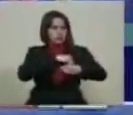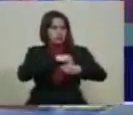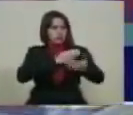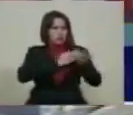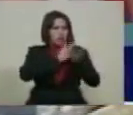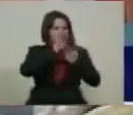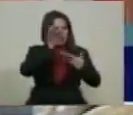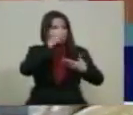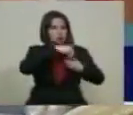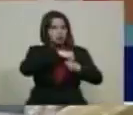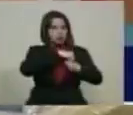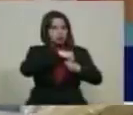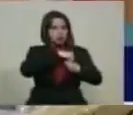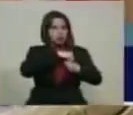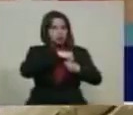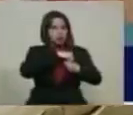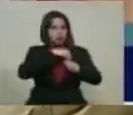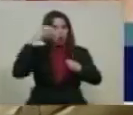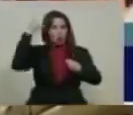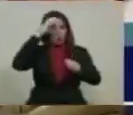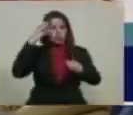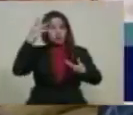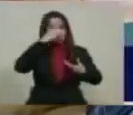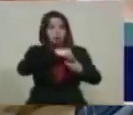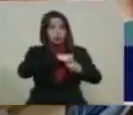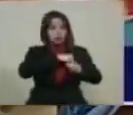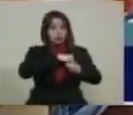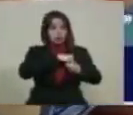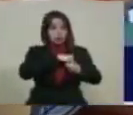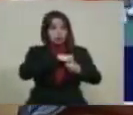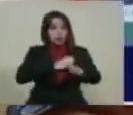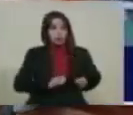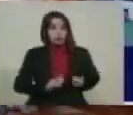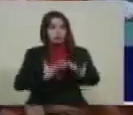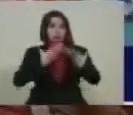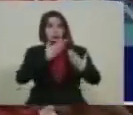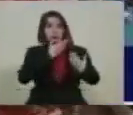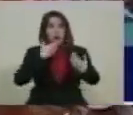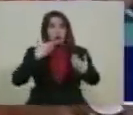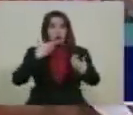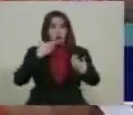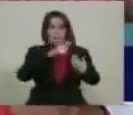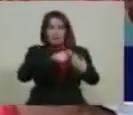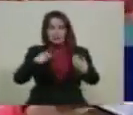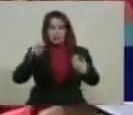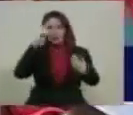decirlo. Muchos de los que dudaban de la siembra de Chávez